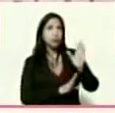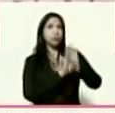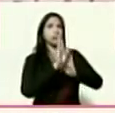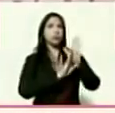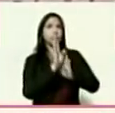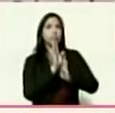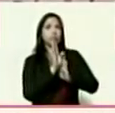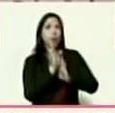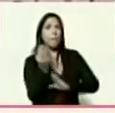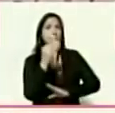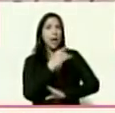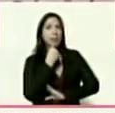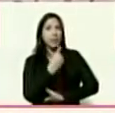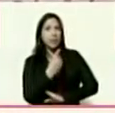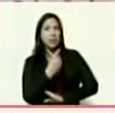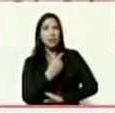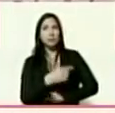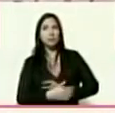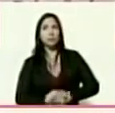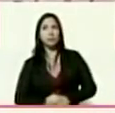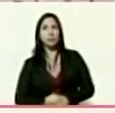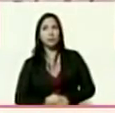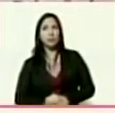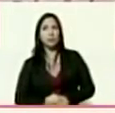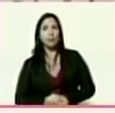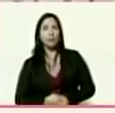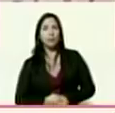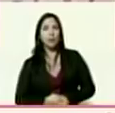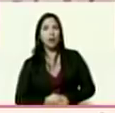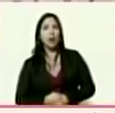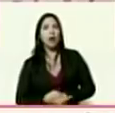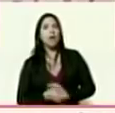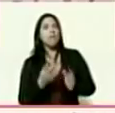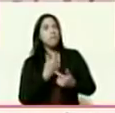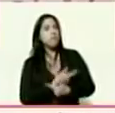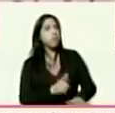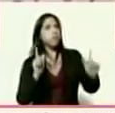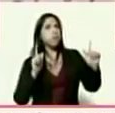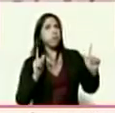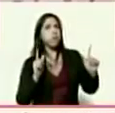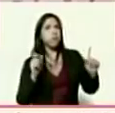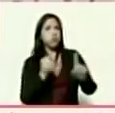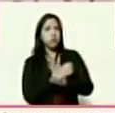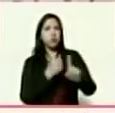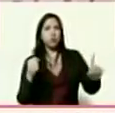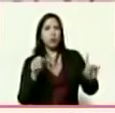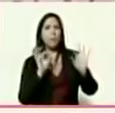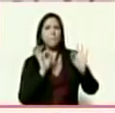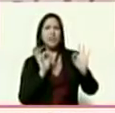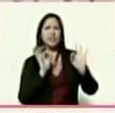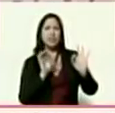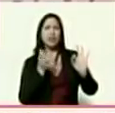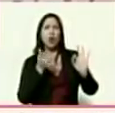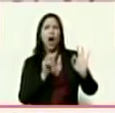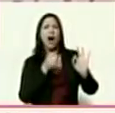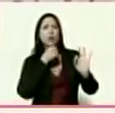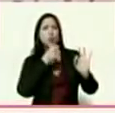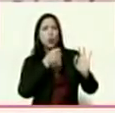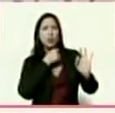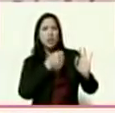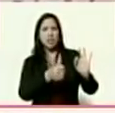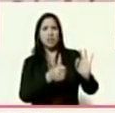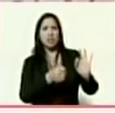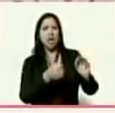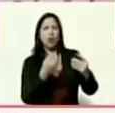más ellos dicen que es un regreso al liberalismo salvaje. En lo específico ha habido una noticia